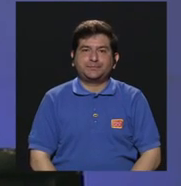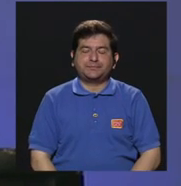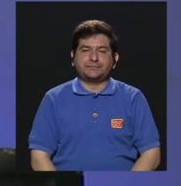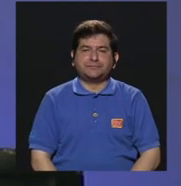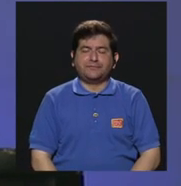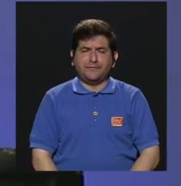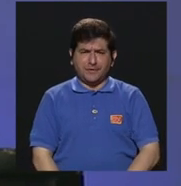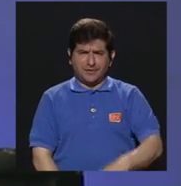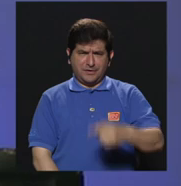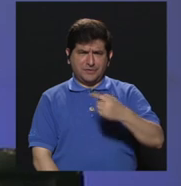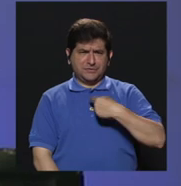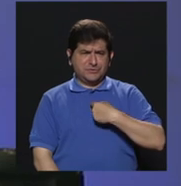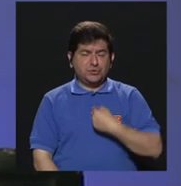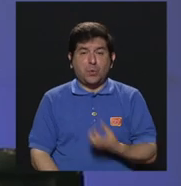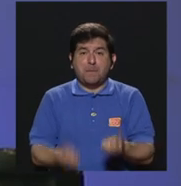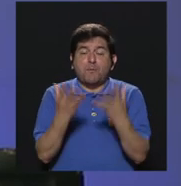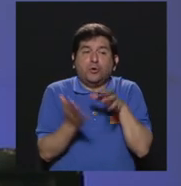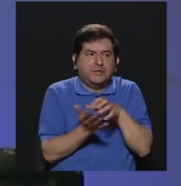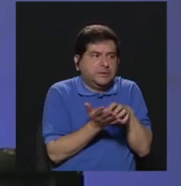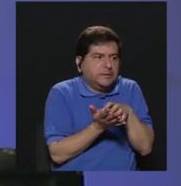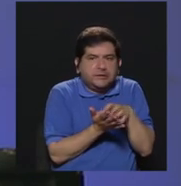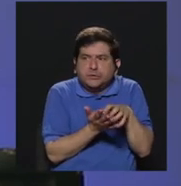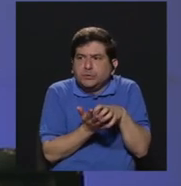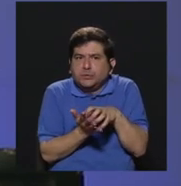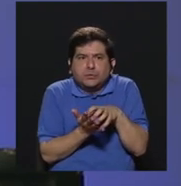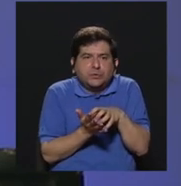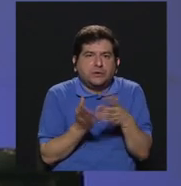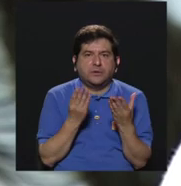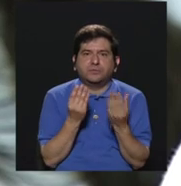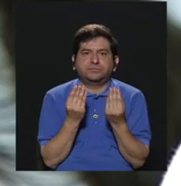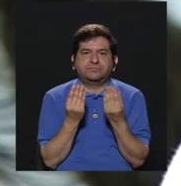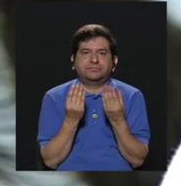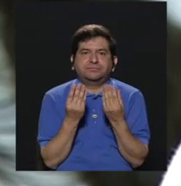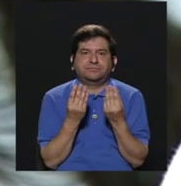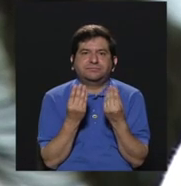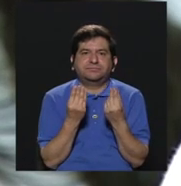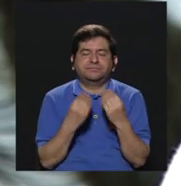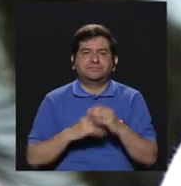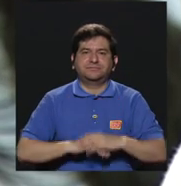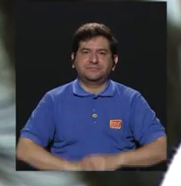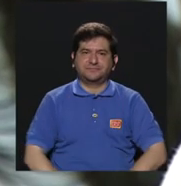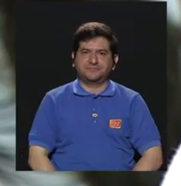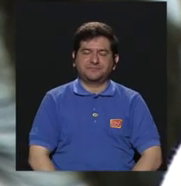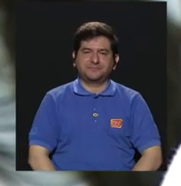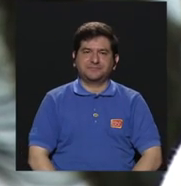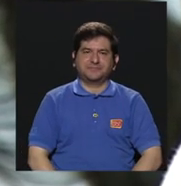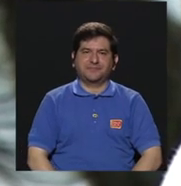repleto de incertidumbres y temores.